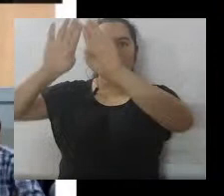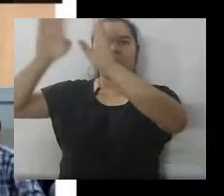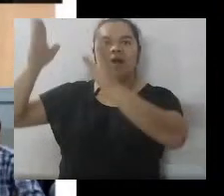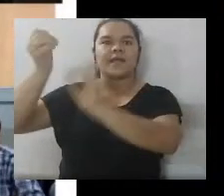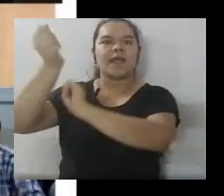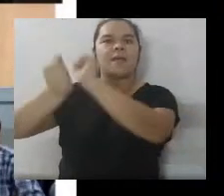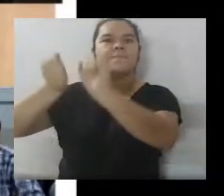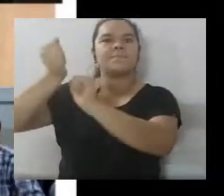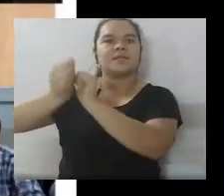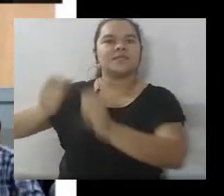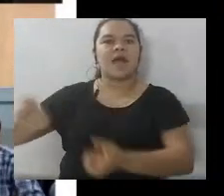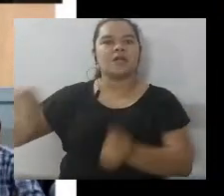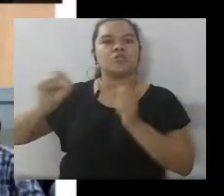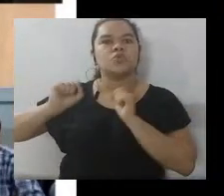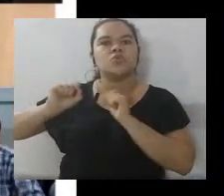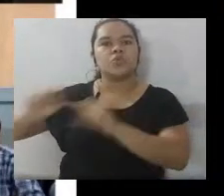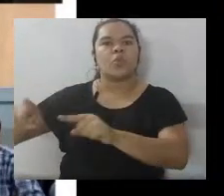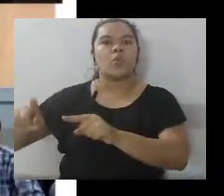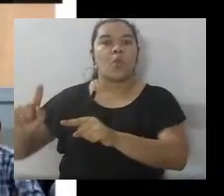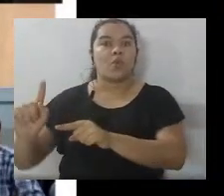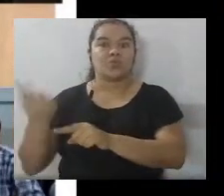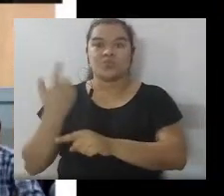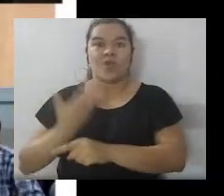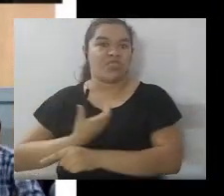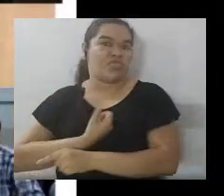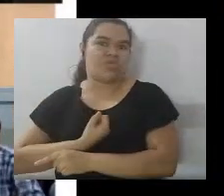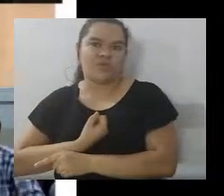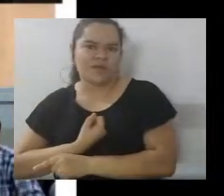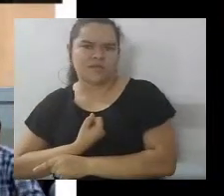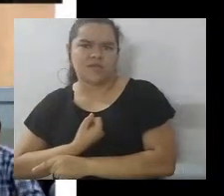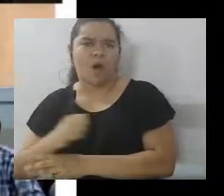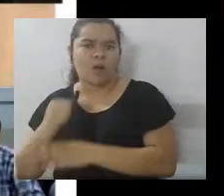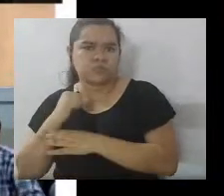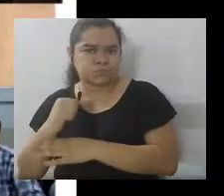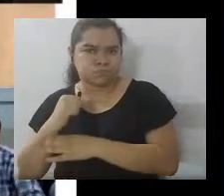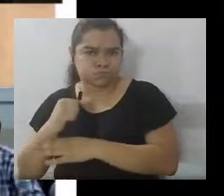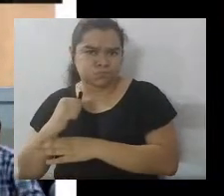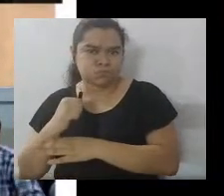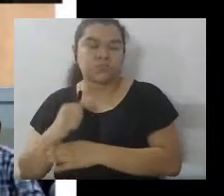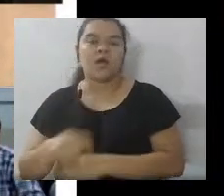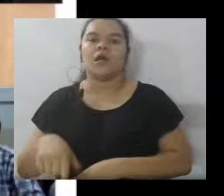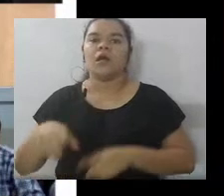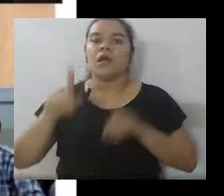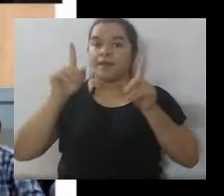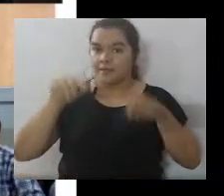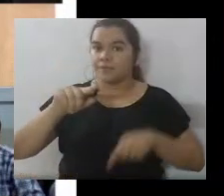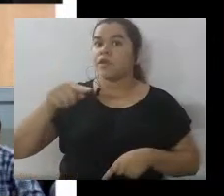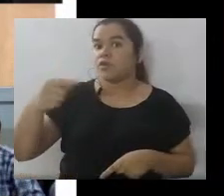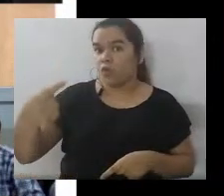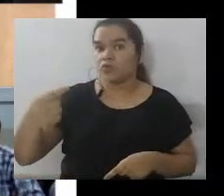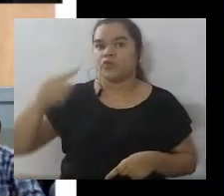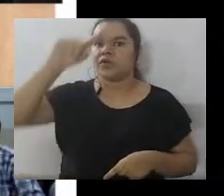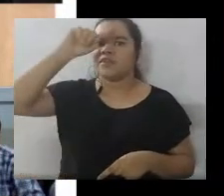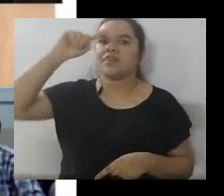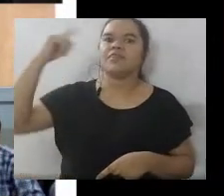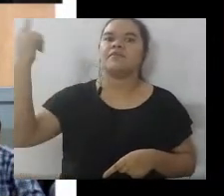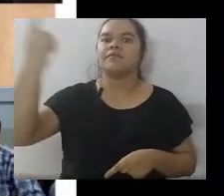exitosas también en la región, y tenemos muchos que están trabajando a nivel internacional.